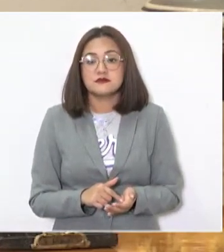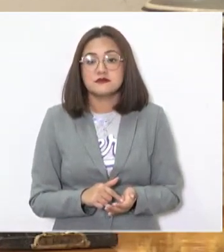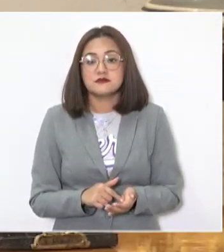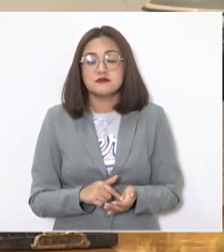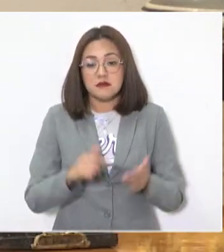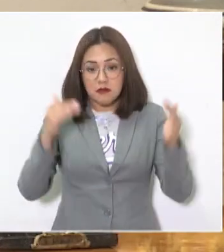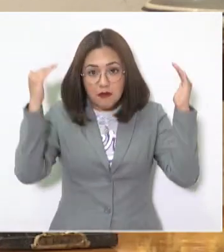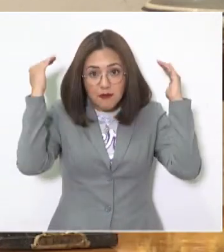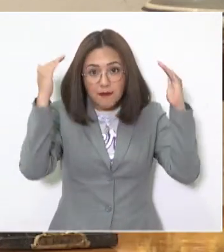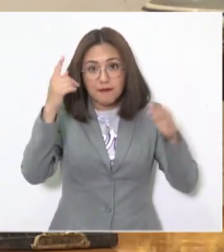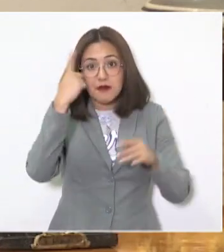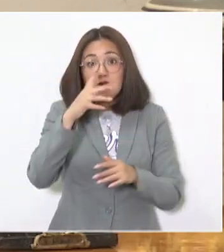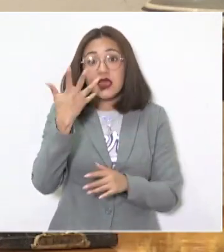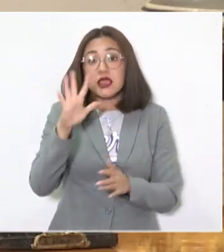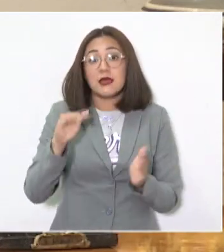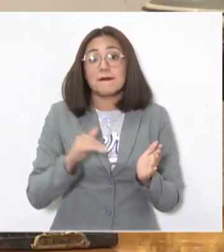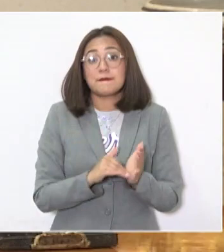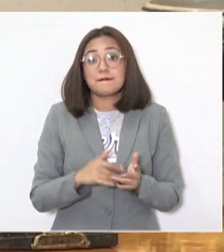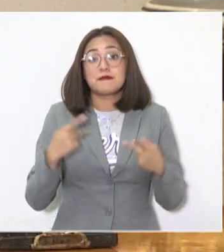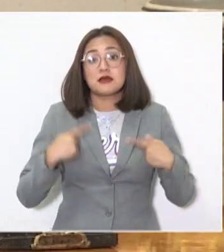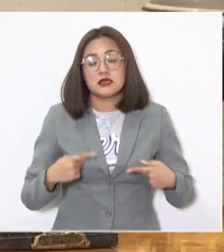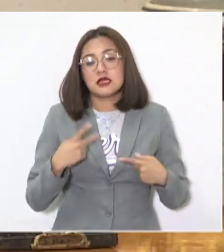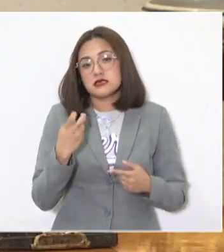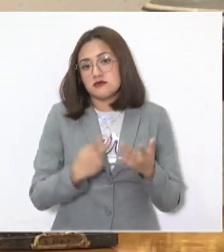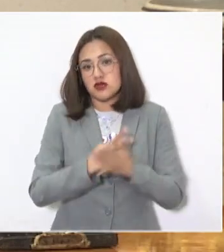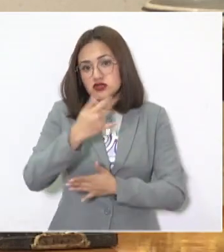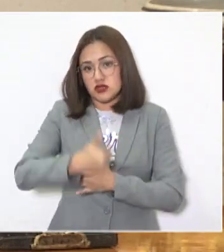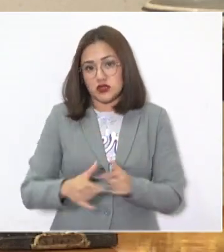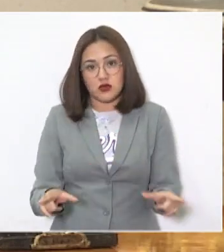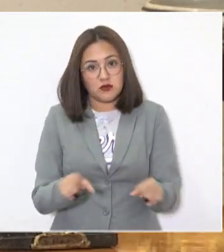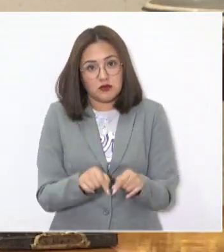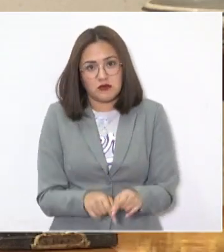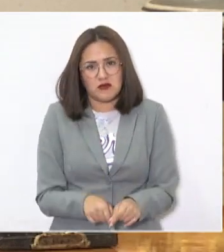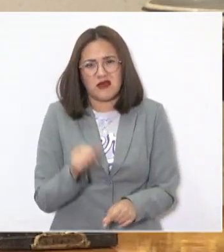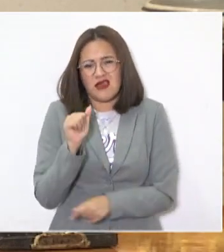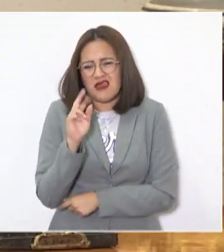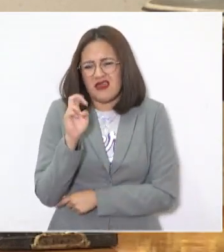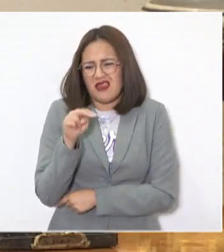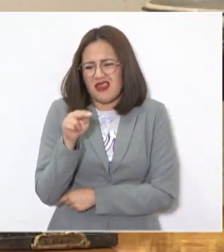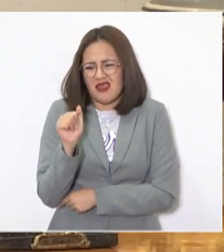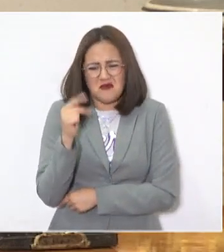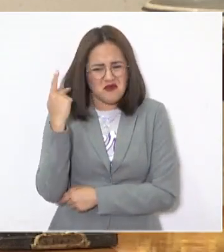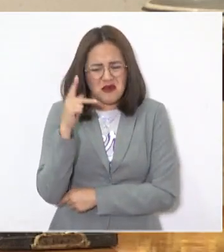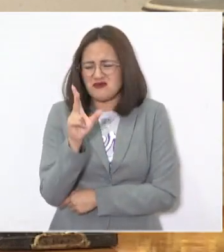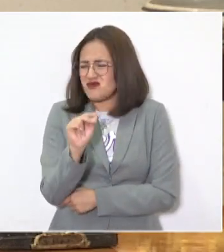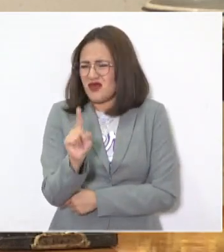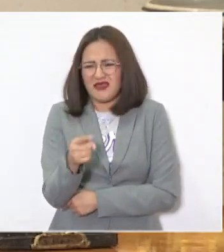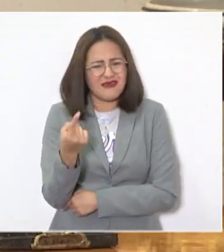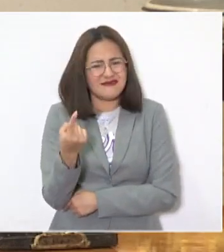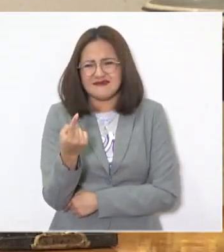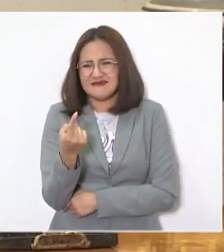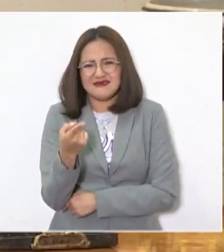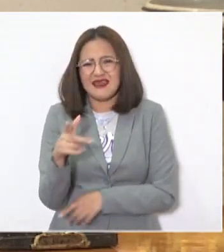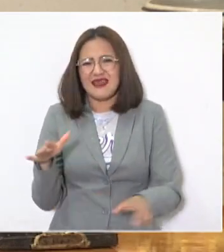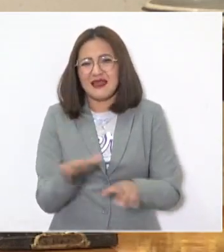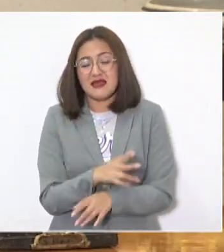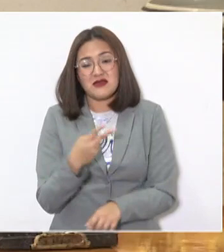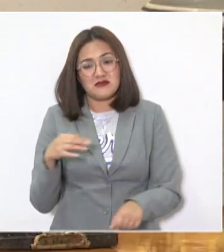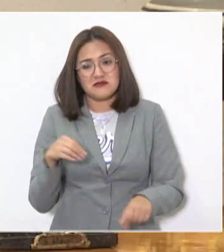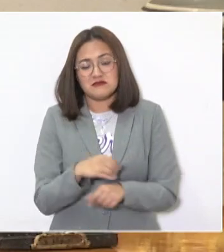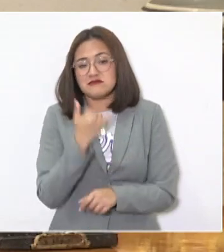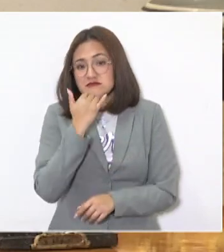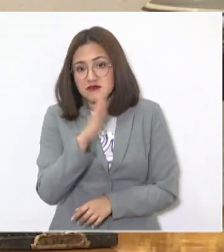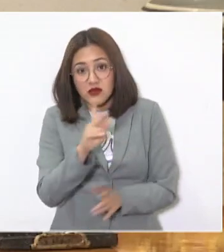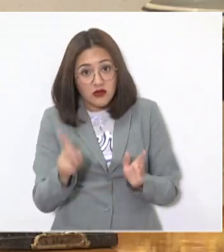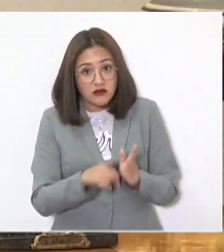Techado para 10,000 personas, ese es el proyecto. Pero no Arena Puebla. Lo vamos a corregir. Que